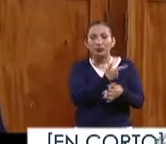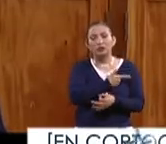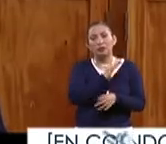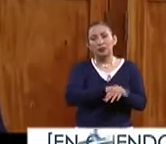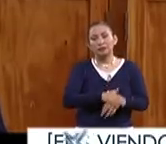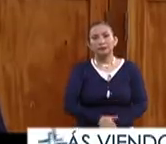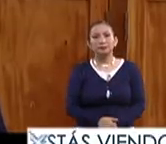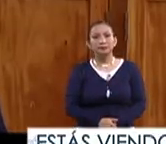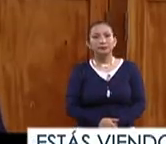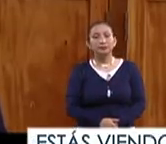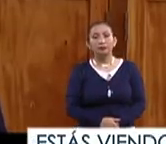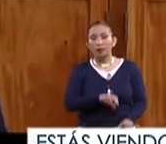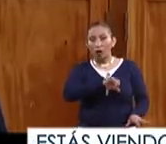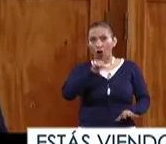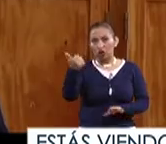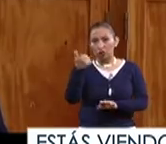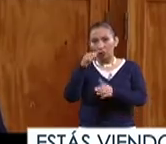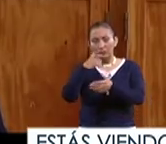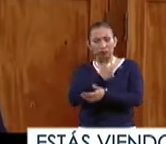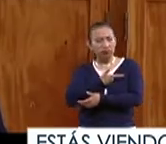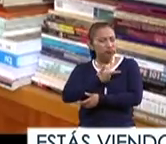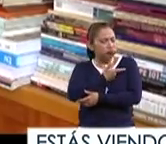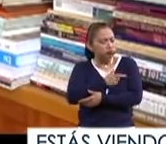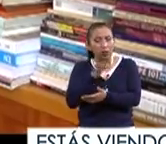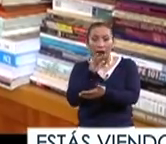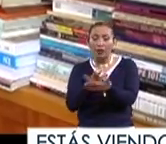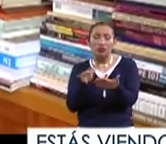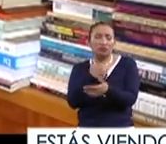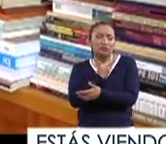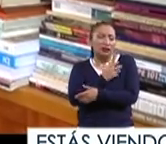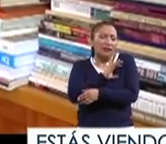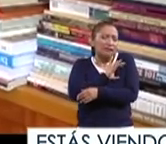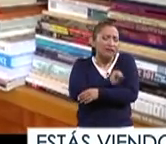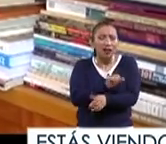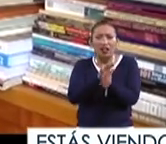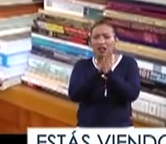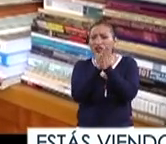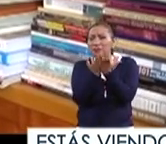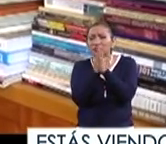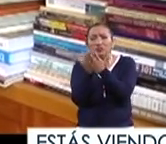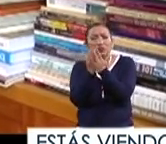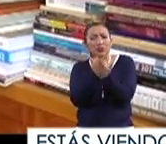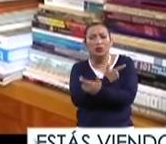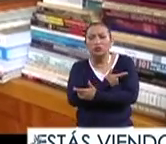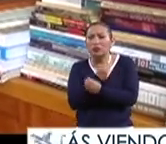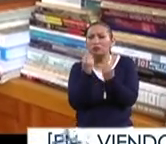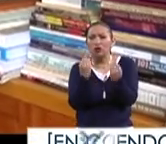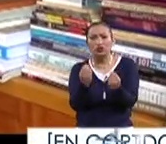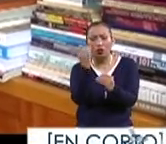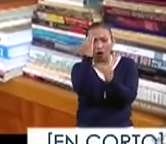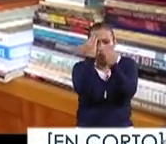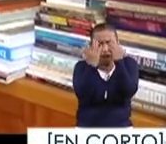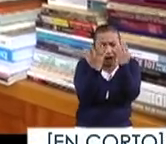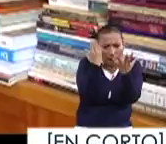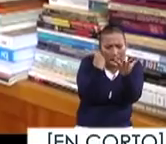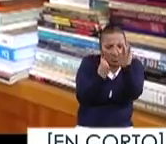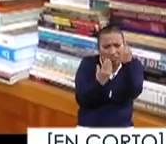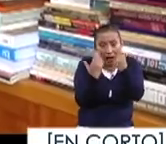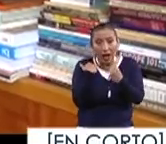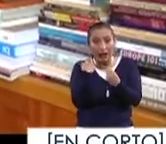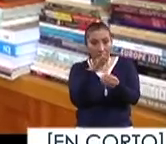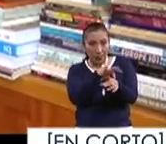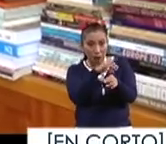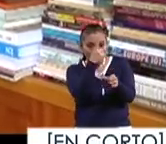espacios. El otro es la lectura. Soy un apasionado de los libros, del conocimiento, y no